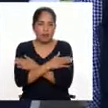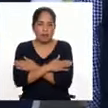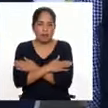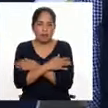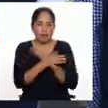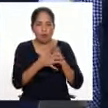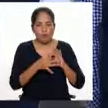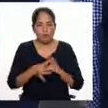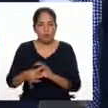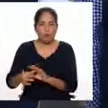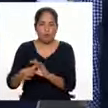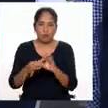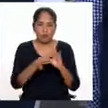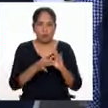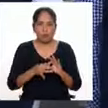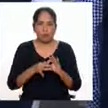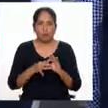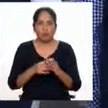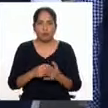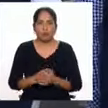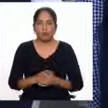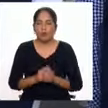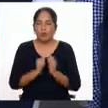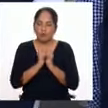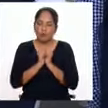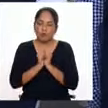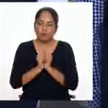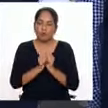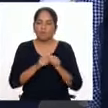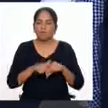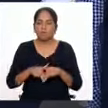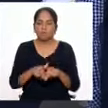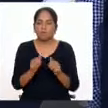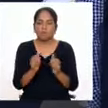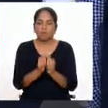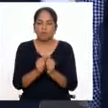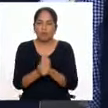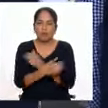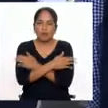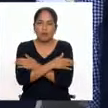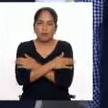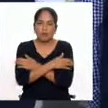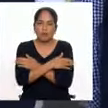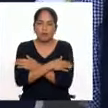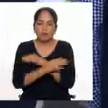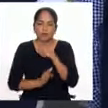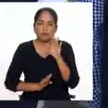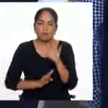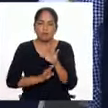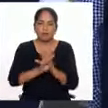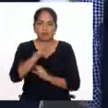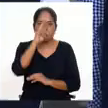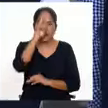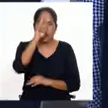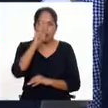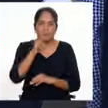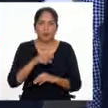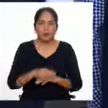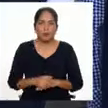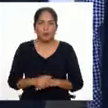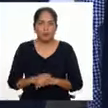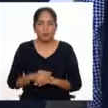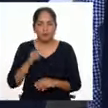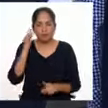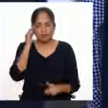ese abrazo que nos diga, caminemos juntos y abrazados para encontrar el desarrollo de la patria, el